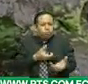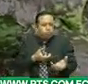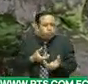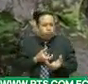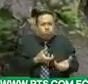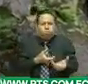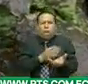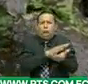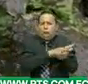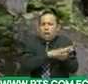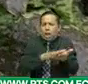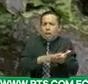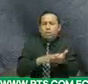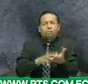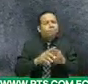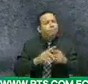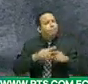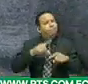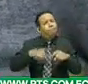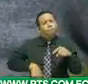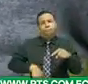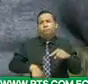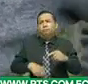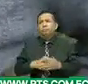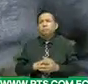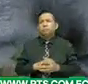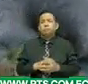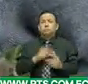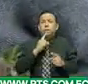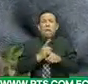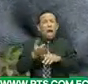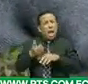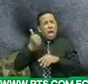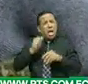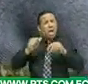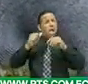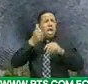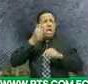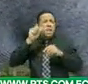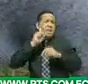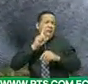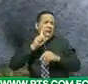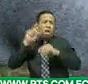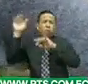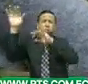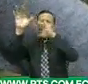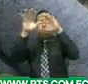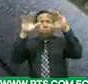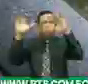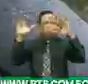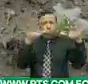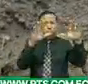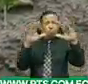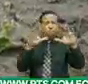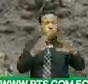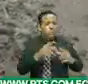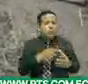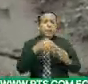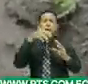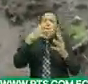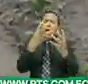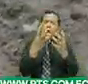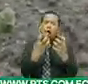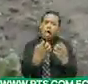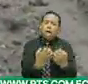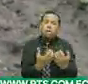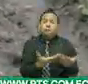era imposible. Bastante ceniza cayó. Y eso es bastante pérdida para ustedes. Sí, porque se pudre la lechuga. Lo mismo pasa